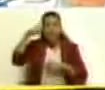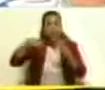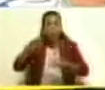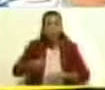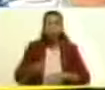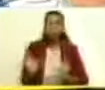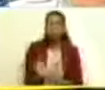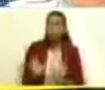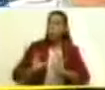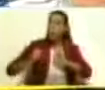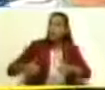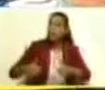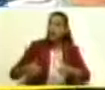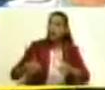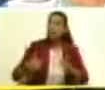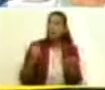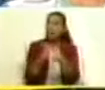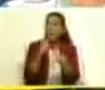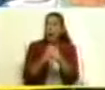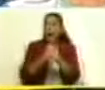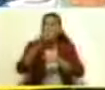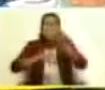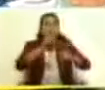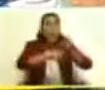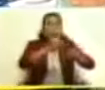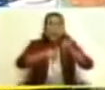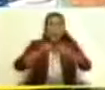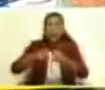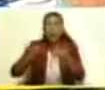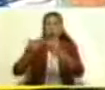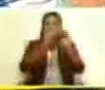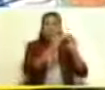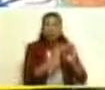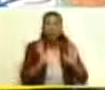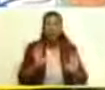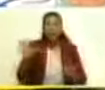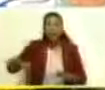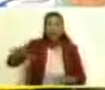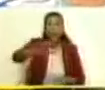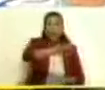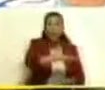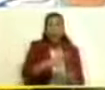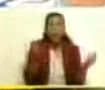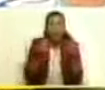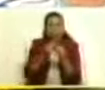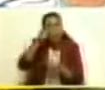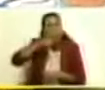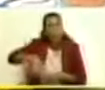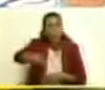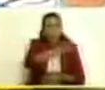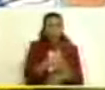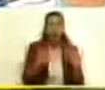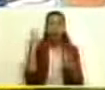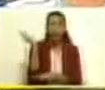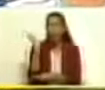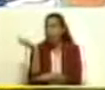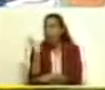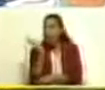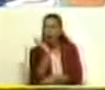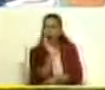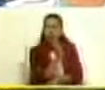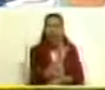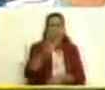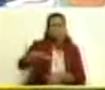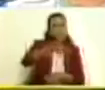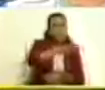Gómez, iniciamos los trabajos de consulta y debate de todos los sectores junto al pueblo en asambleas populares en todo